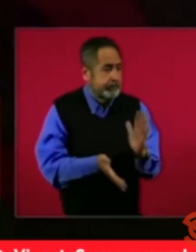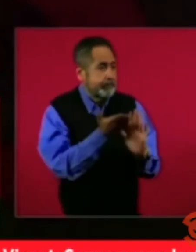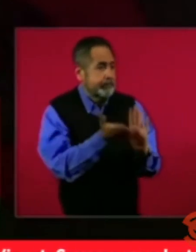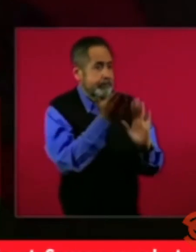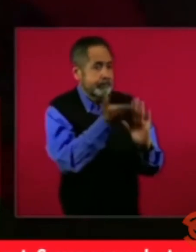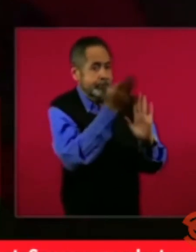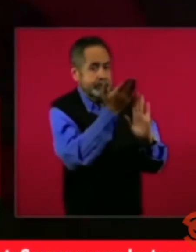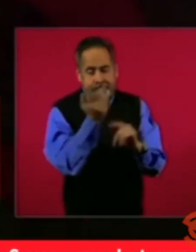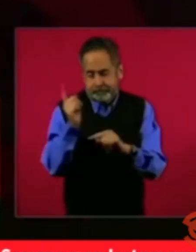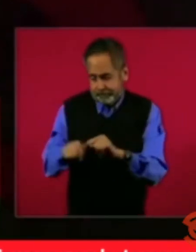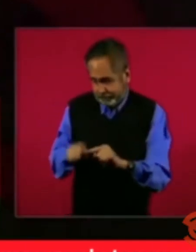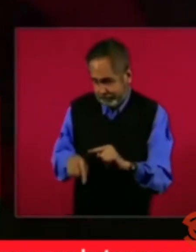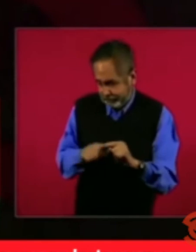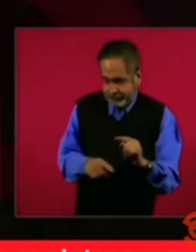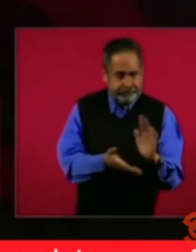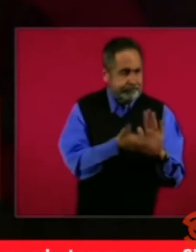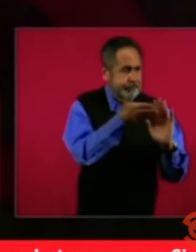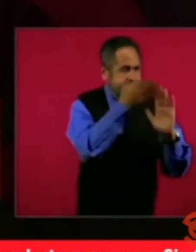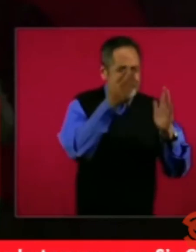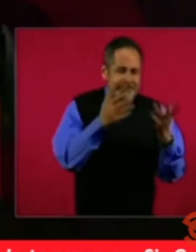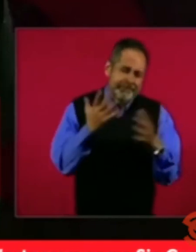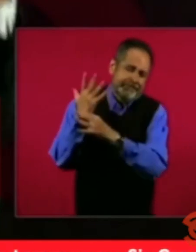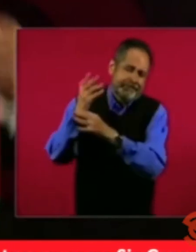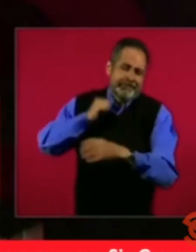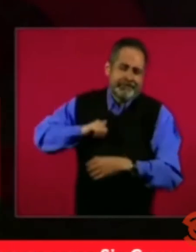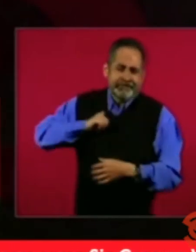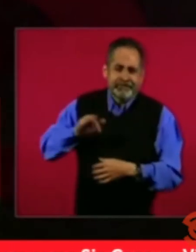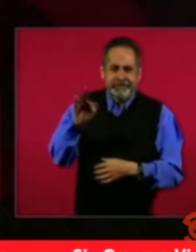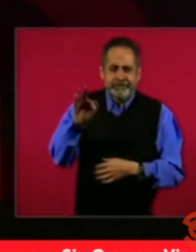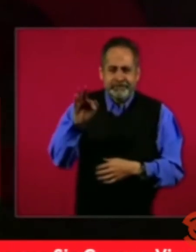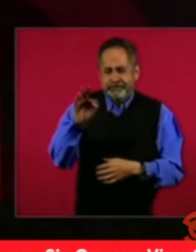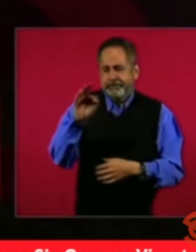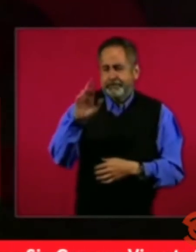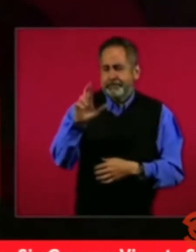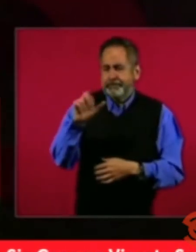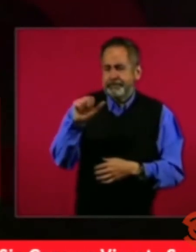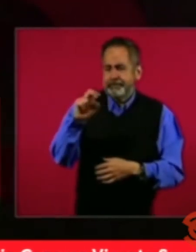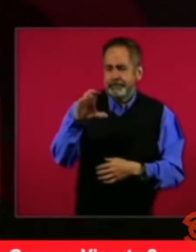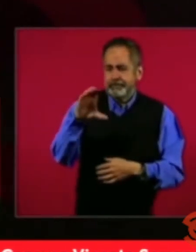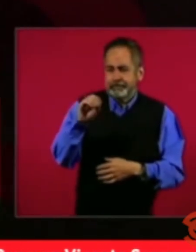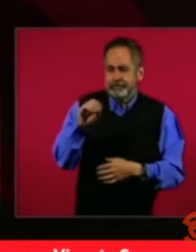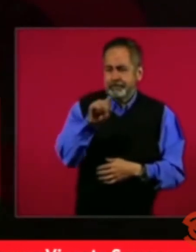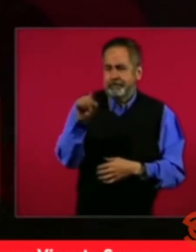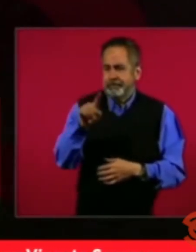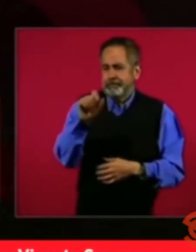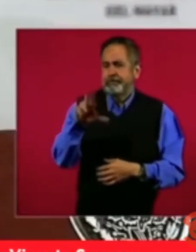De Francisco Sarco. Sí, claro. ¿Y quién